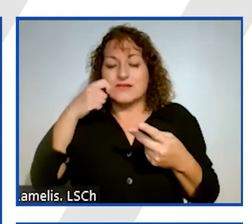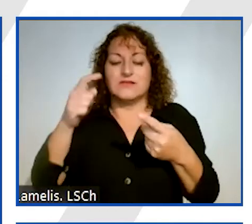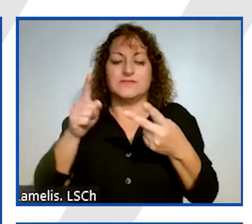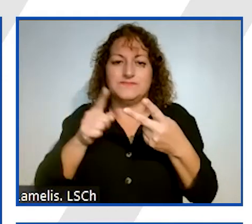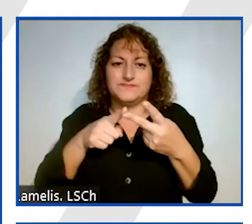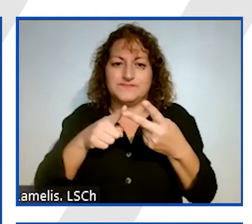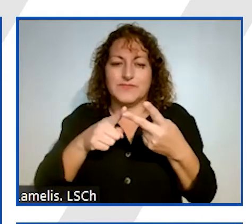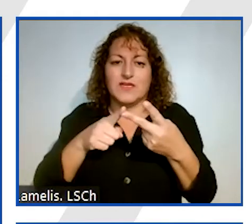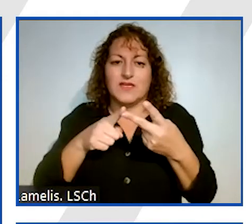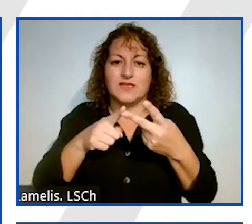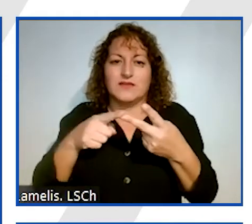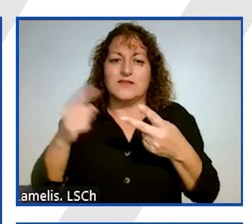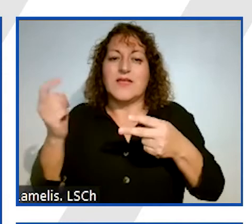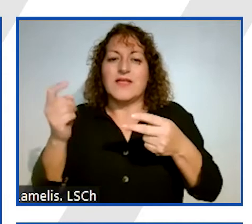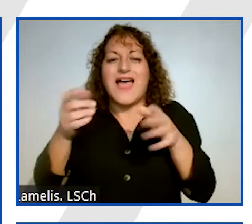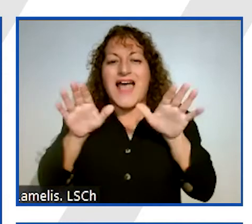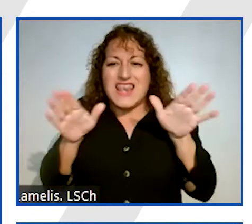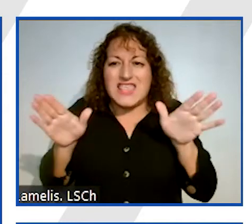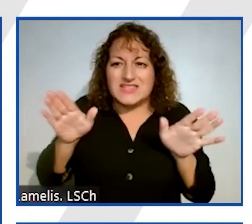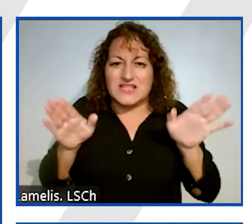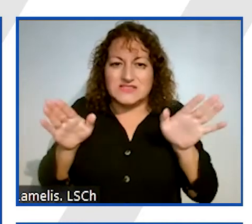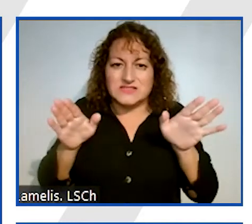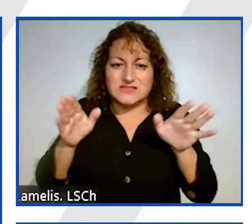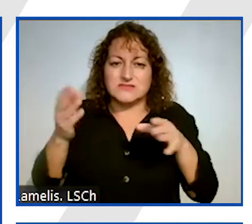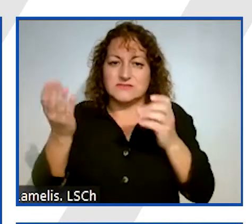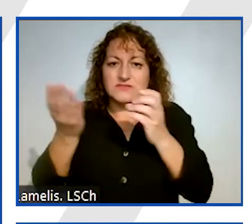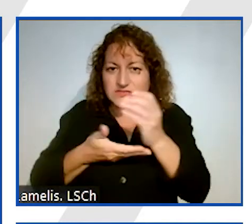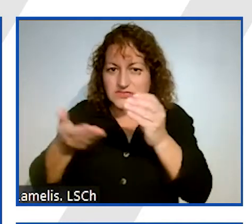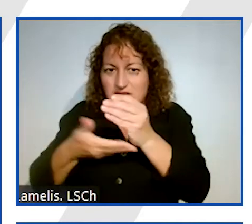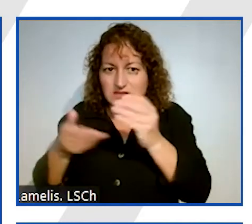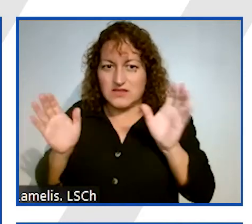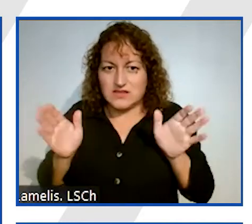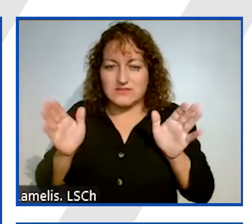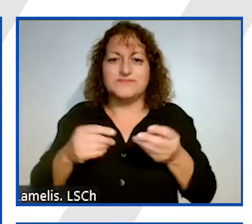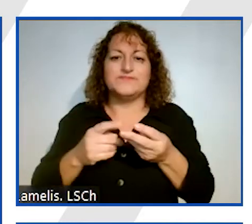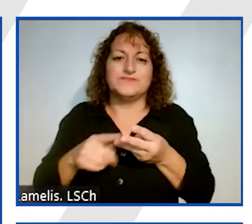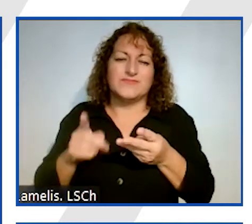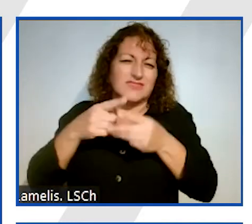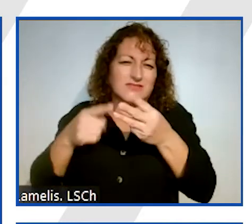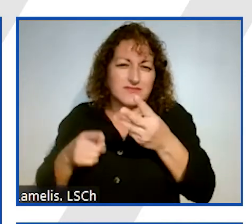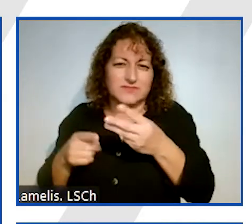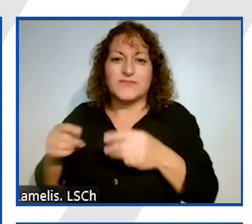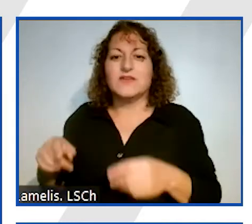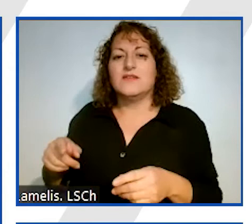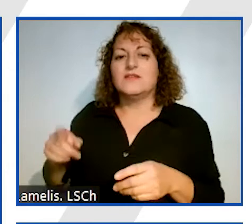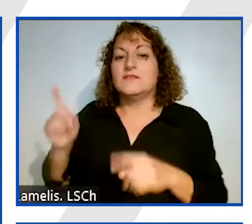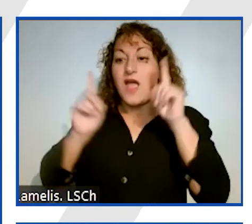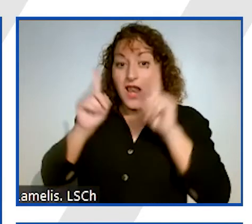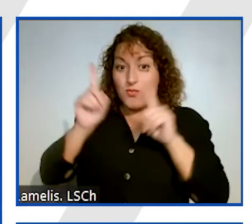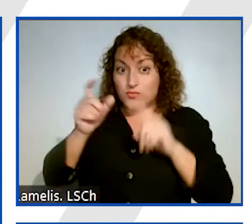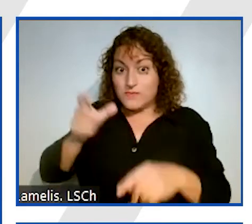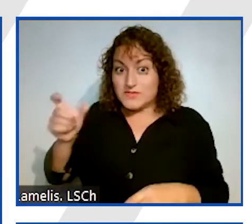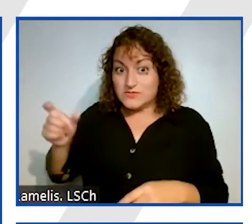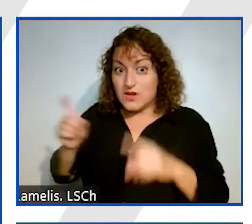los mercados internacionales. Sin embargo, hay pequeñas comunidades que tienen un consumo local de tiburón.